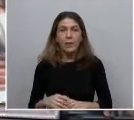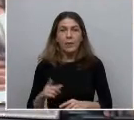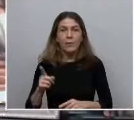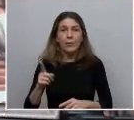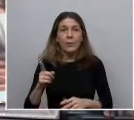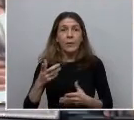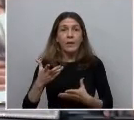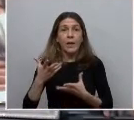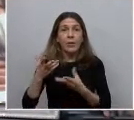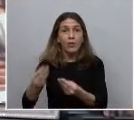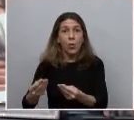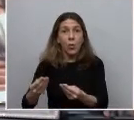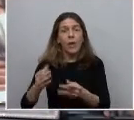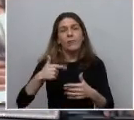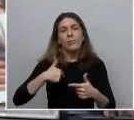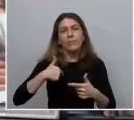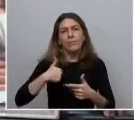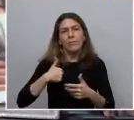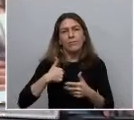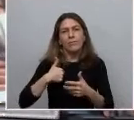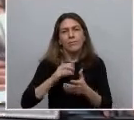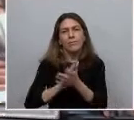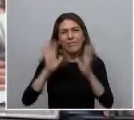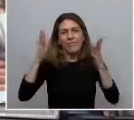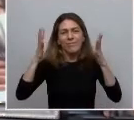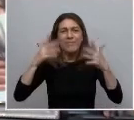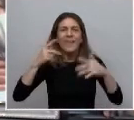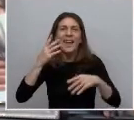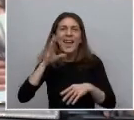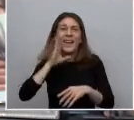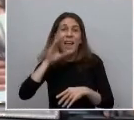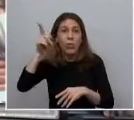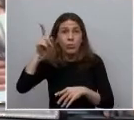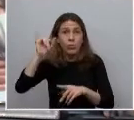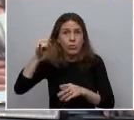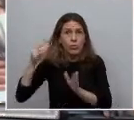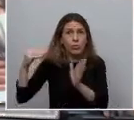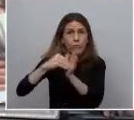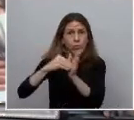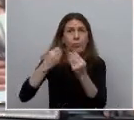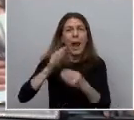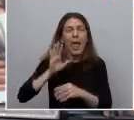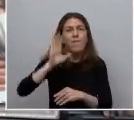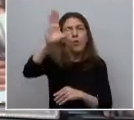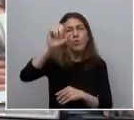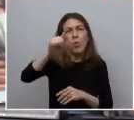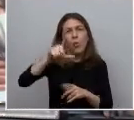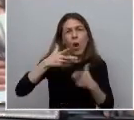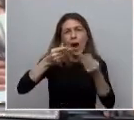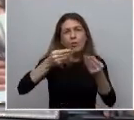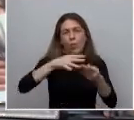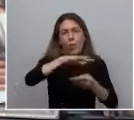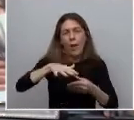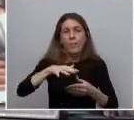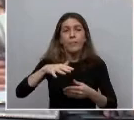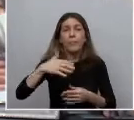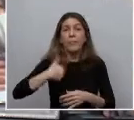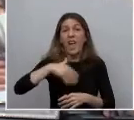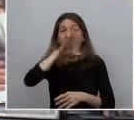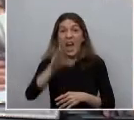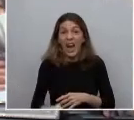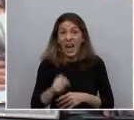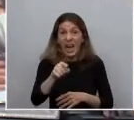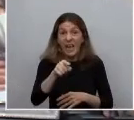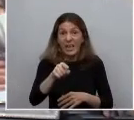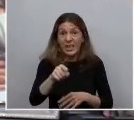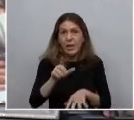solidarios. Celebro que los Estados Unidos retomen esta agenda esencial para el futuro de la humanidad. La República Argentina ha puesto